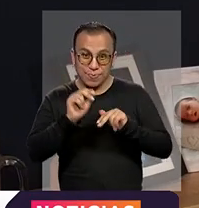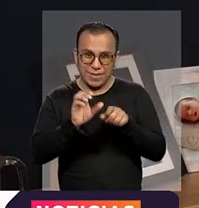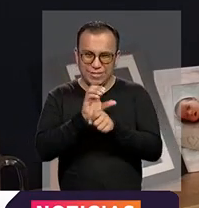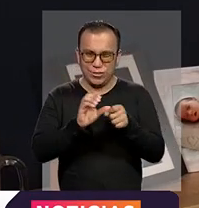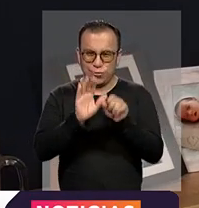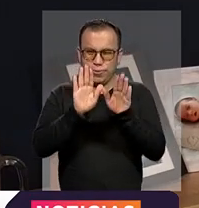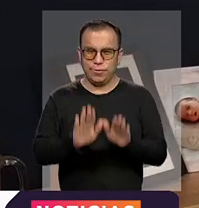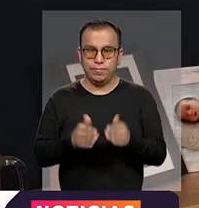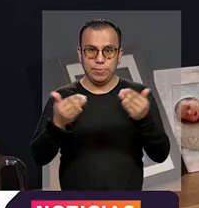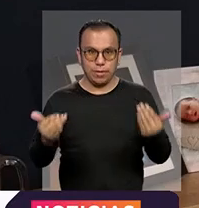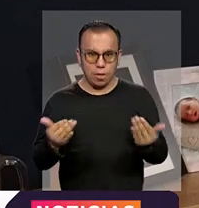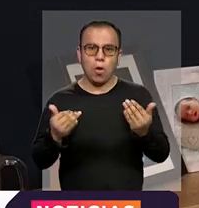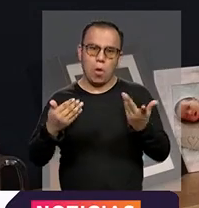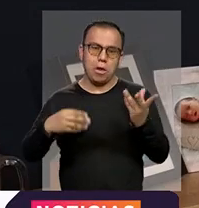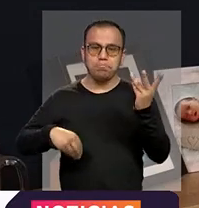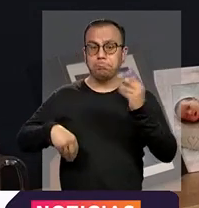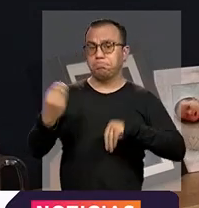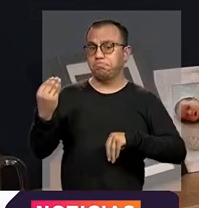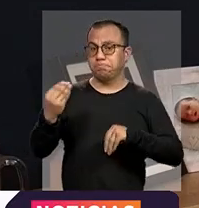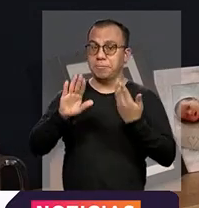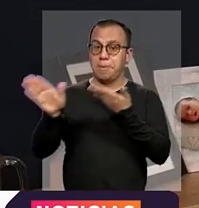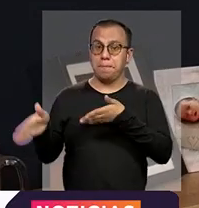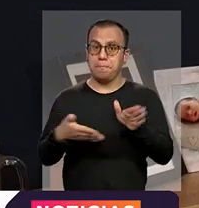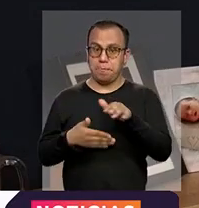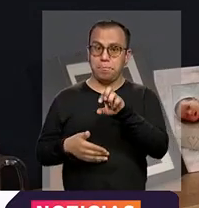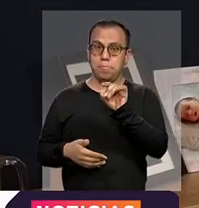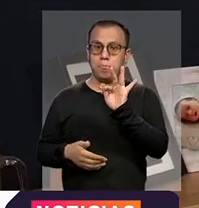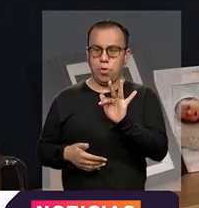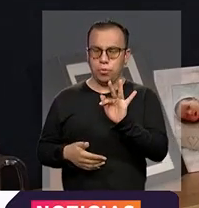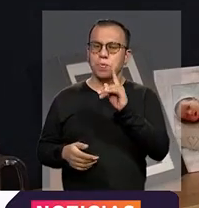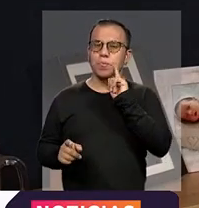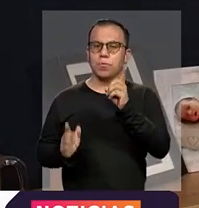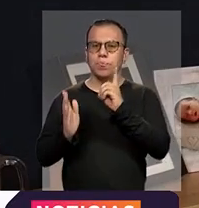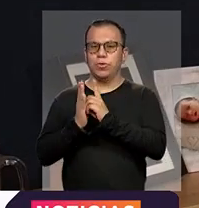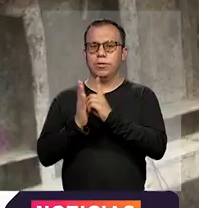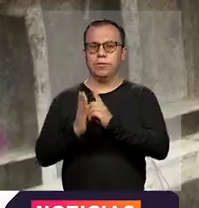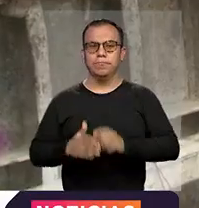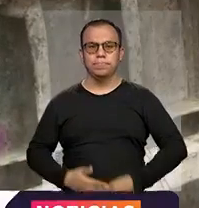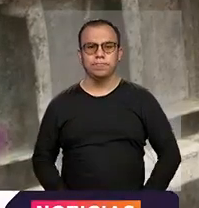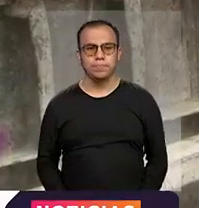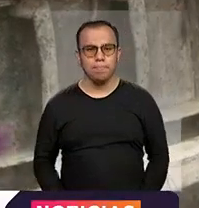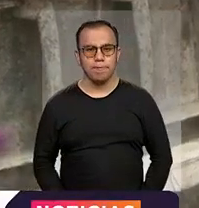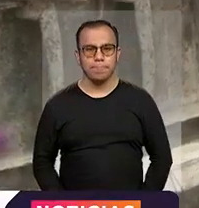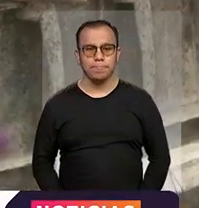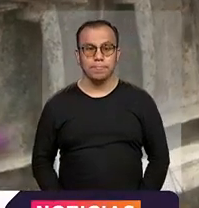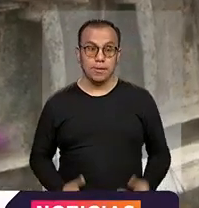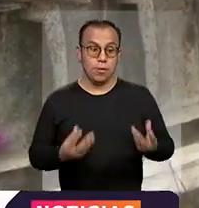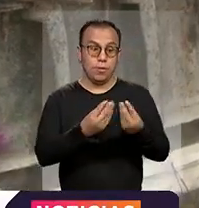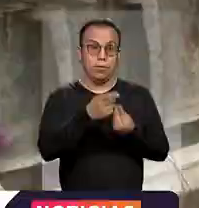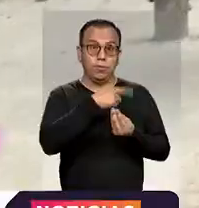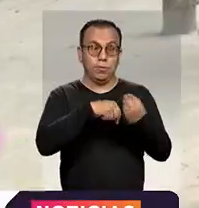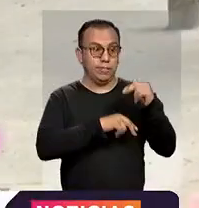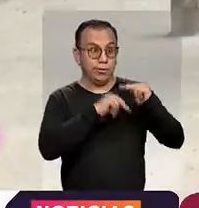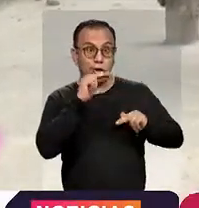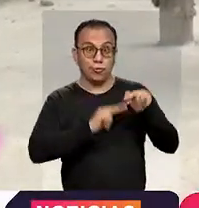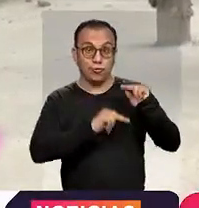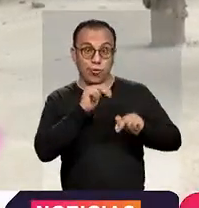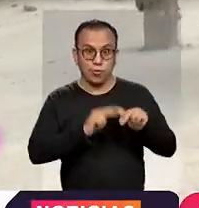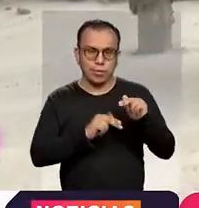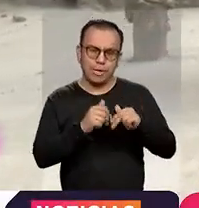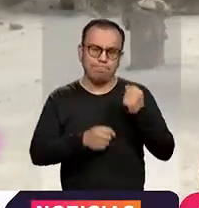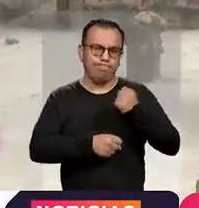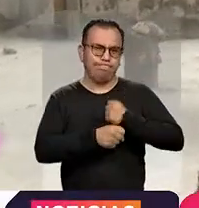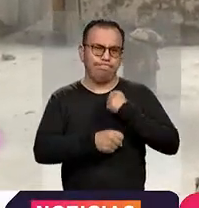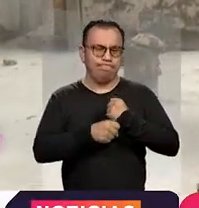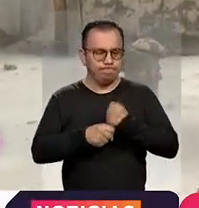ciudad, pese a oponerse a la adopción del plan de ordenamiento territorial por decreto. El gremio de los constructores aseguró que